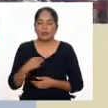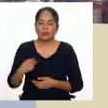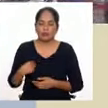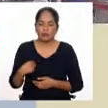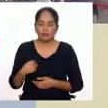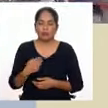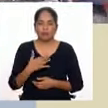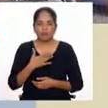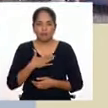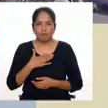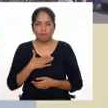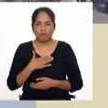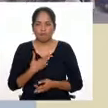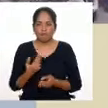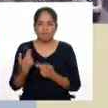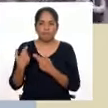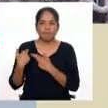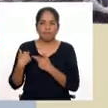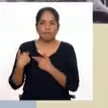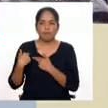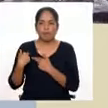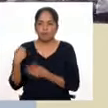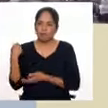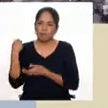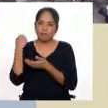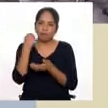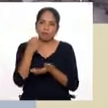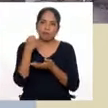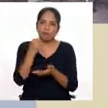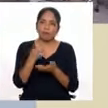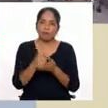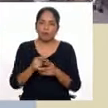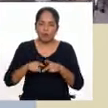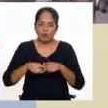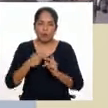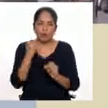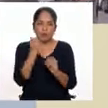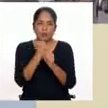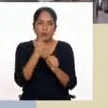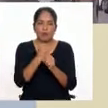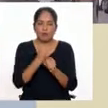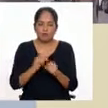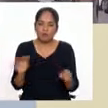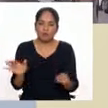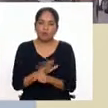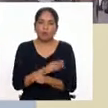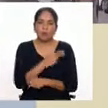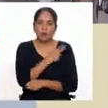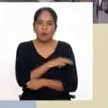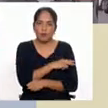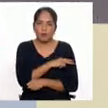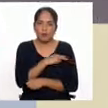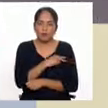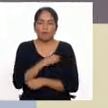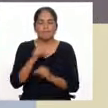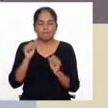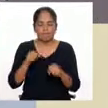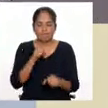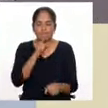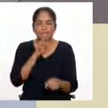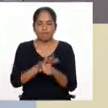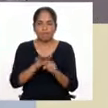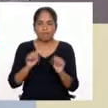inmediata. Ponga los recursos necesarios para que funcione completamente este hospital, y así lo haremos.